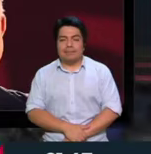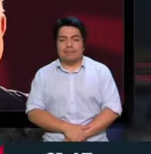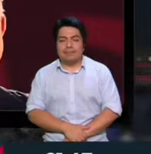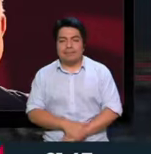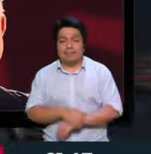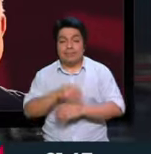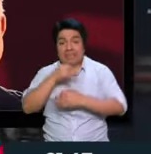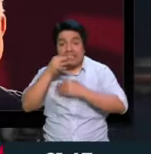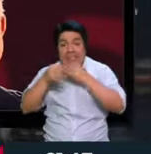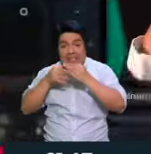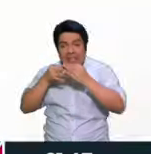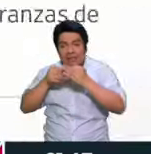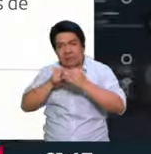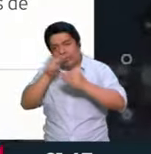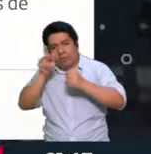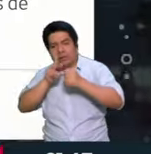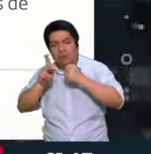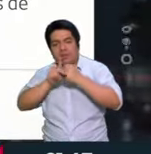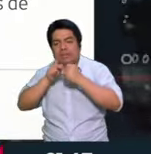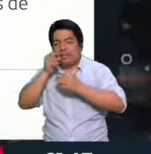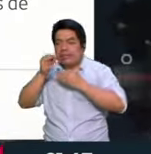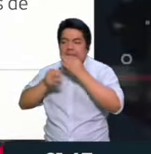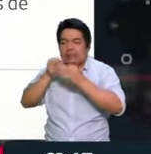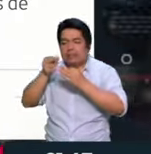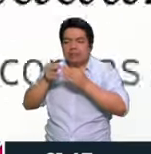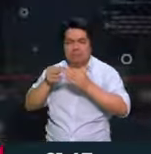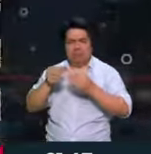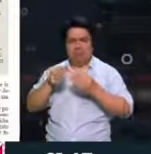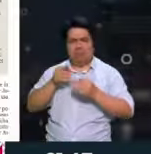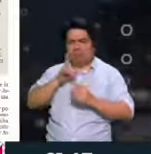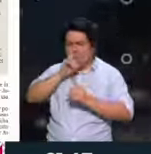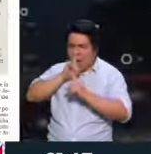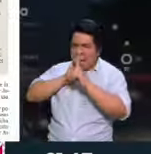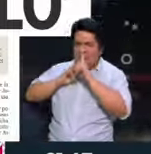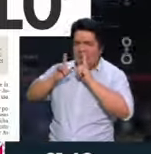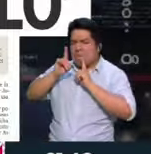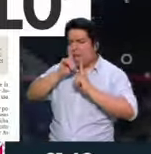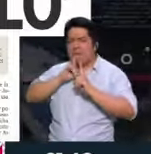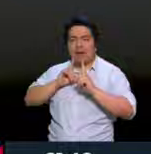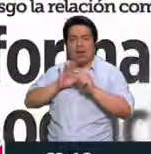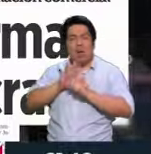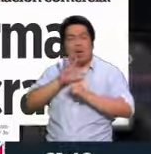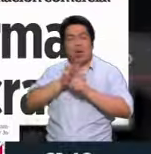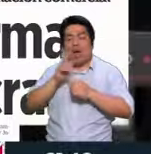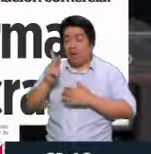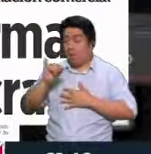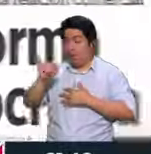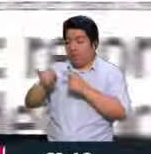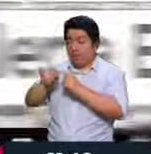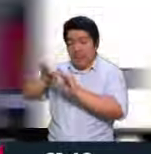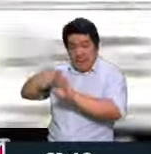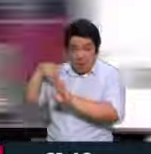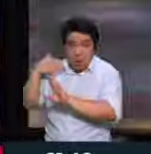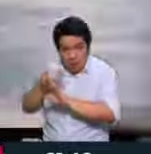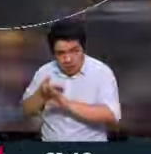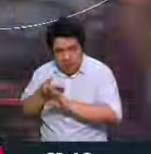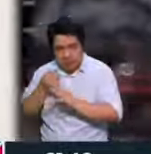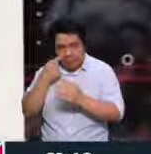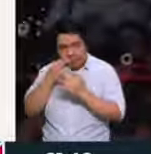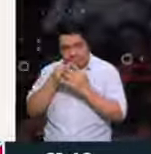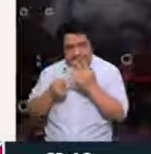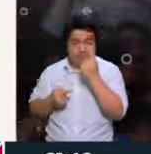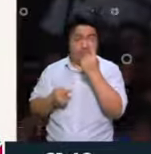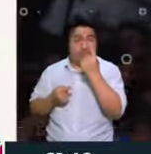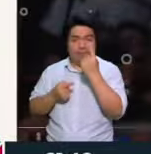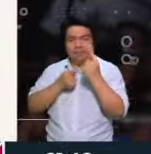Medios nacionales y extranjeros lanzaron coordinadamente mentiras en contra de la reforma al Poder Judicial. 1. Falso